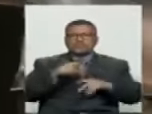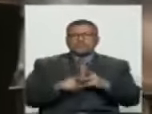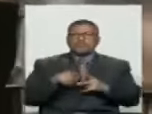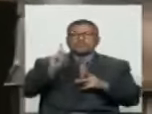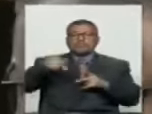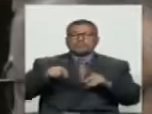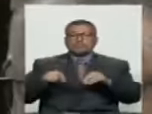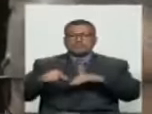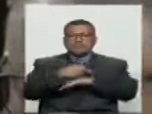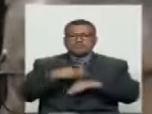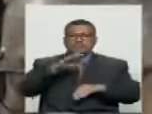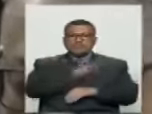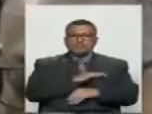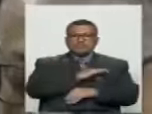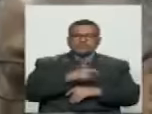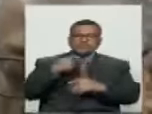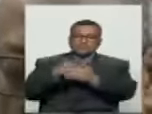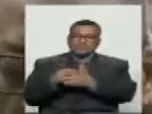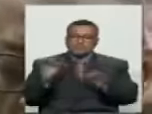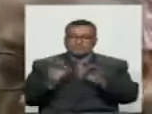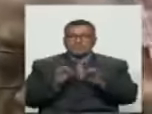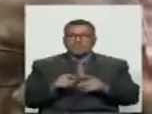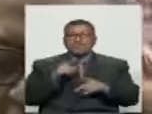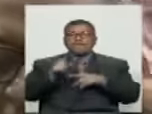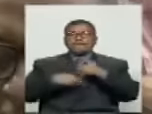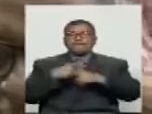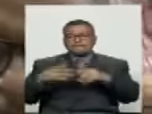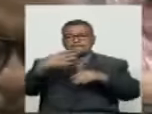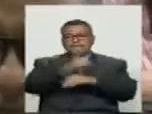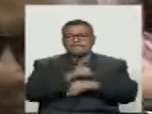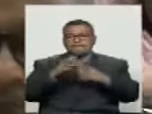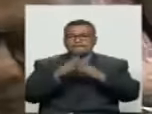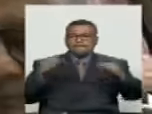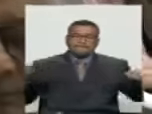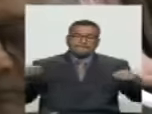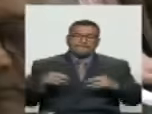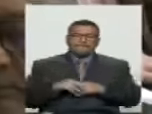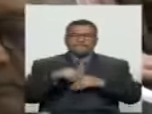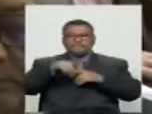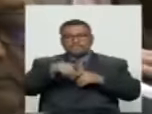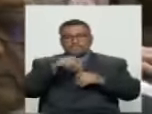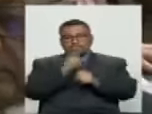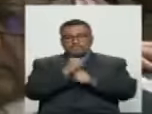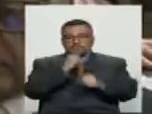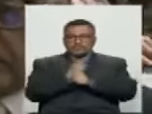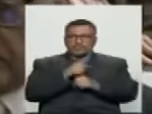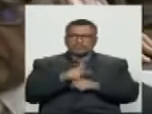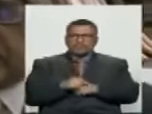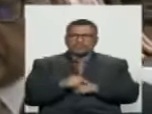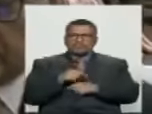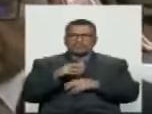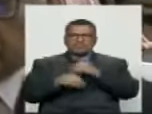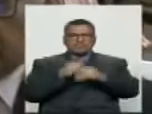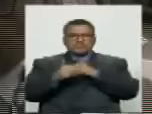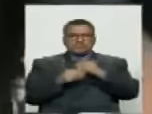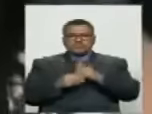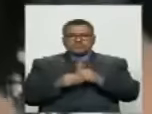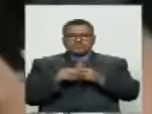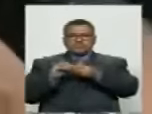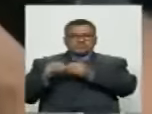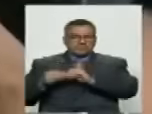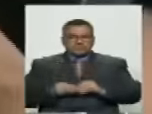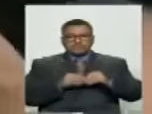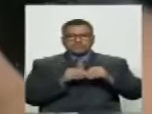y organizaciones sociales sin fines de lucro, para así lograr una mayor celeridad y funcionalidad, estableciendo